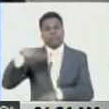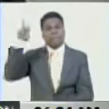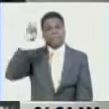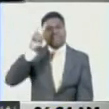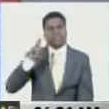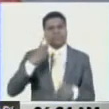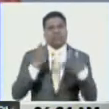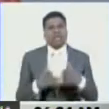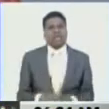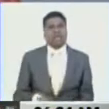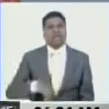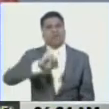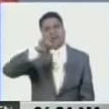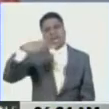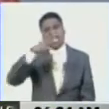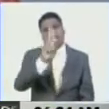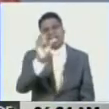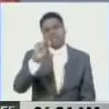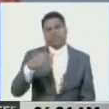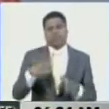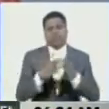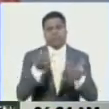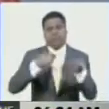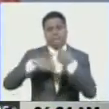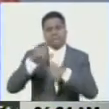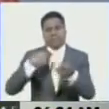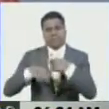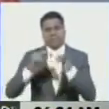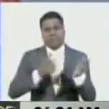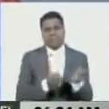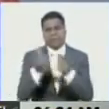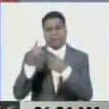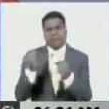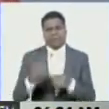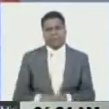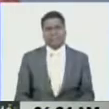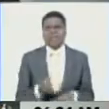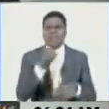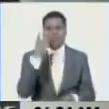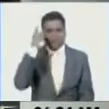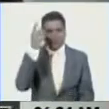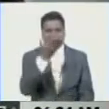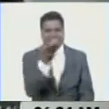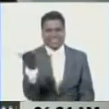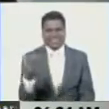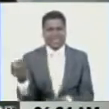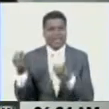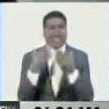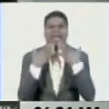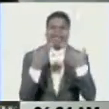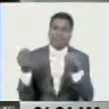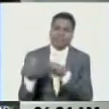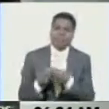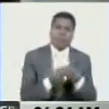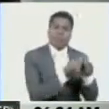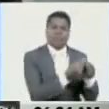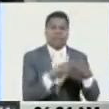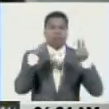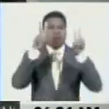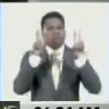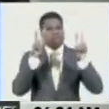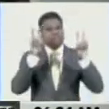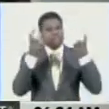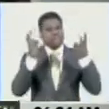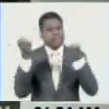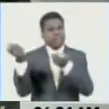Tenemos a Jesús Faría, yo le había anunciado, ministro de Comercio Exterior e Inversión Extranjera. Ministro, buenos días, muchísimas gracias por acompañarnos. Tenemos que hablar del tema exportador, pero nos